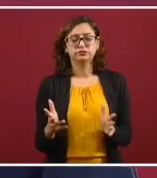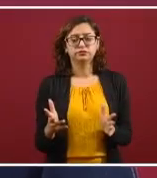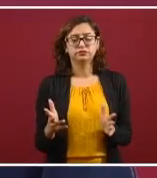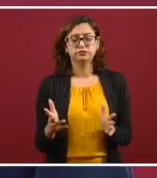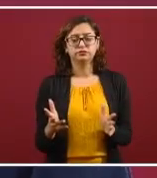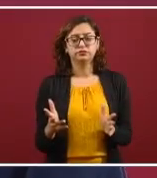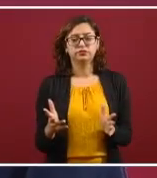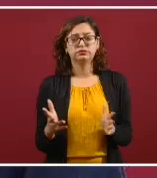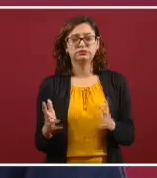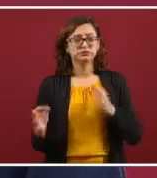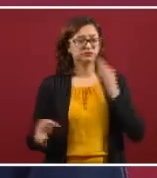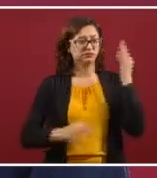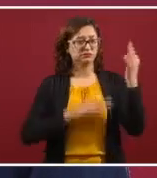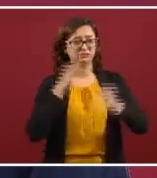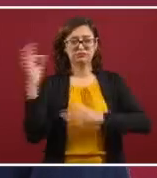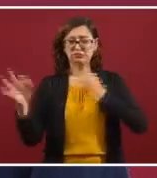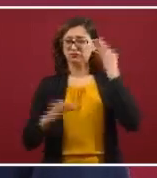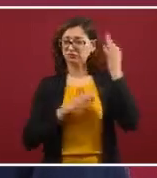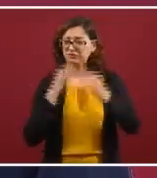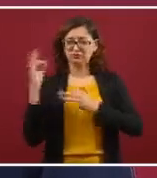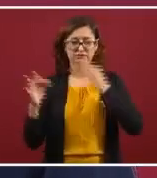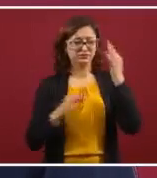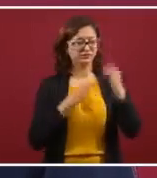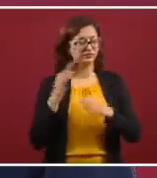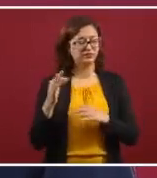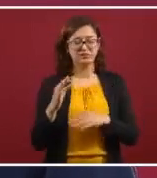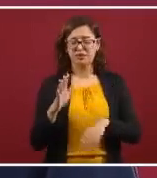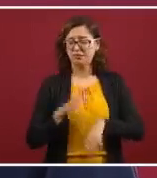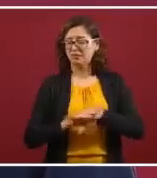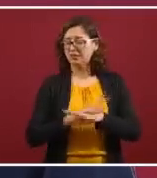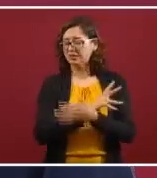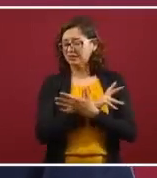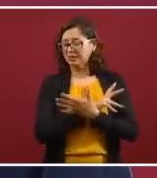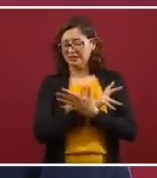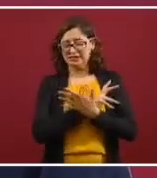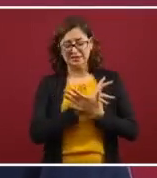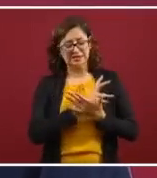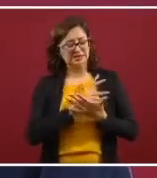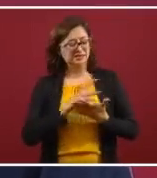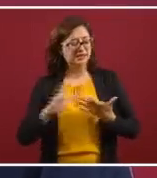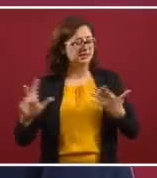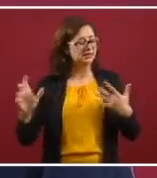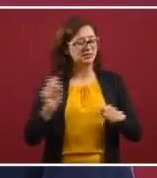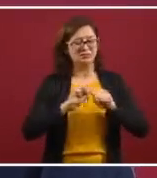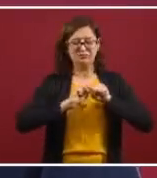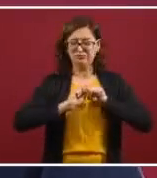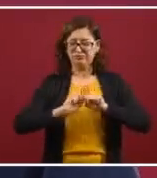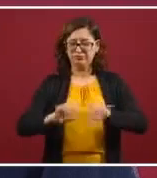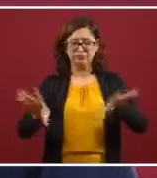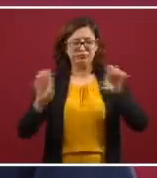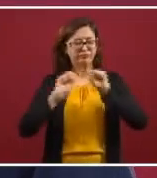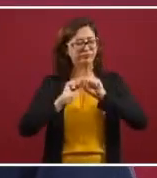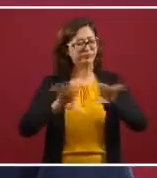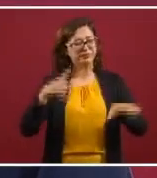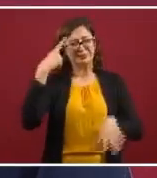hasta irracional en medios de nuestros adversarios, algo